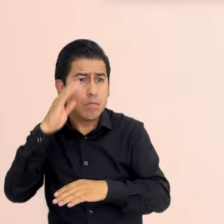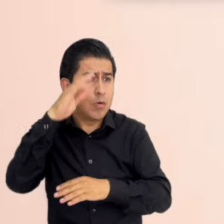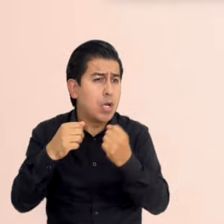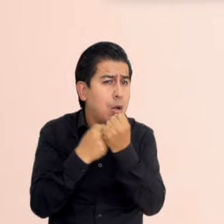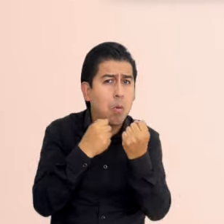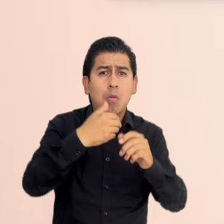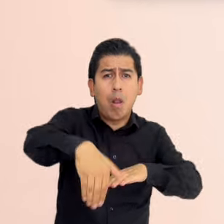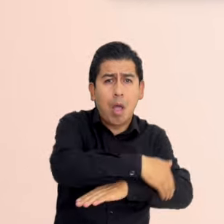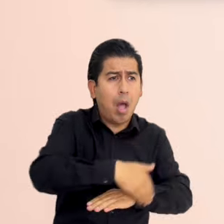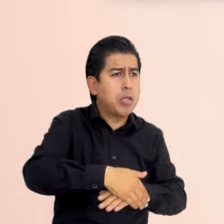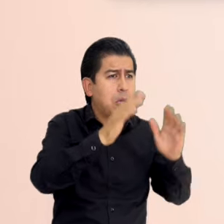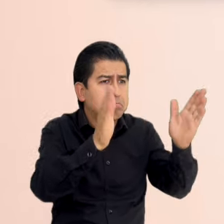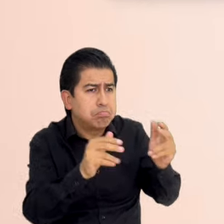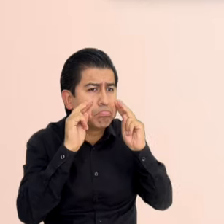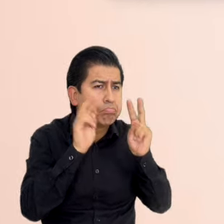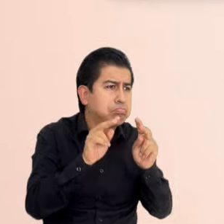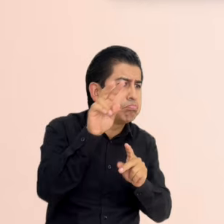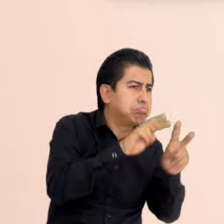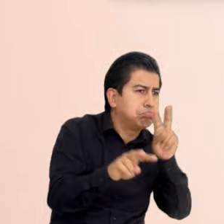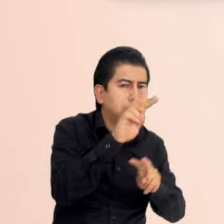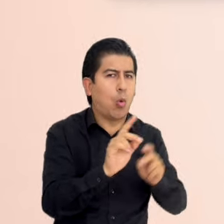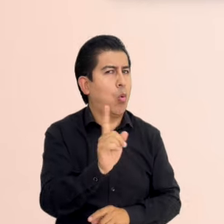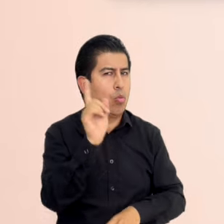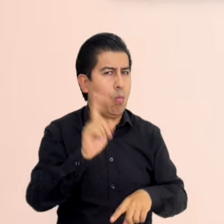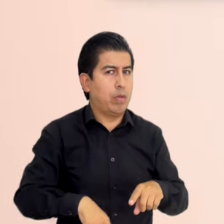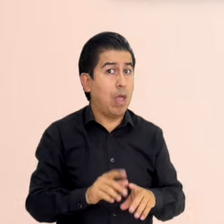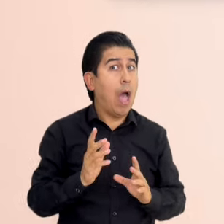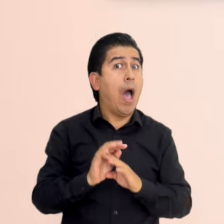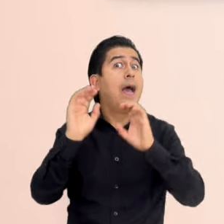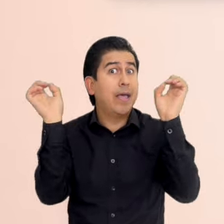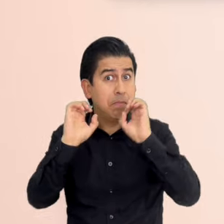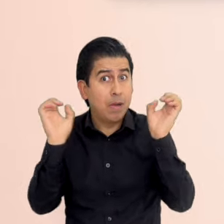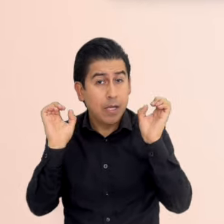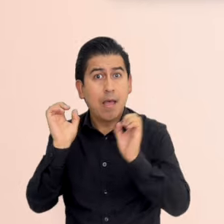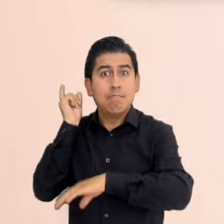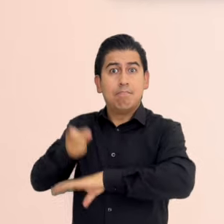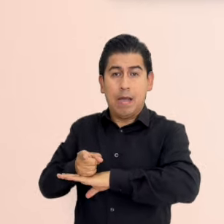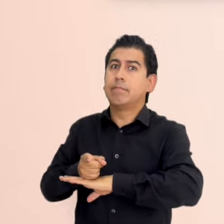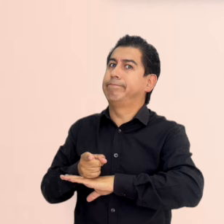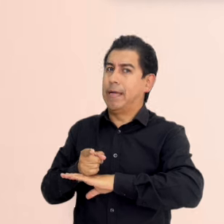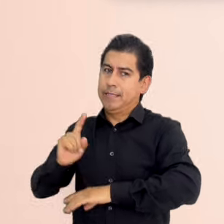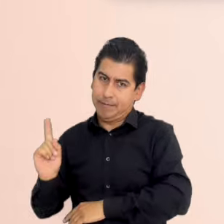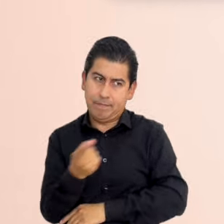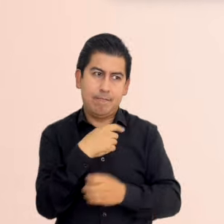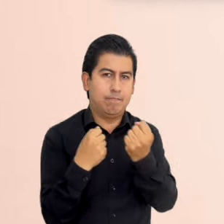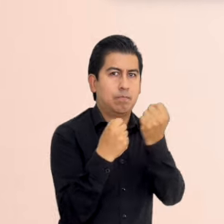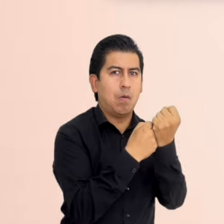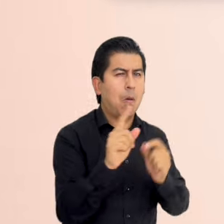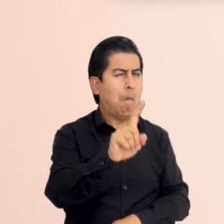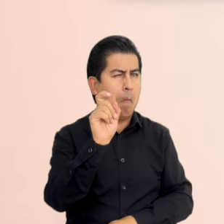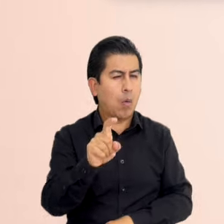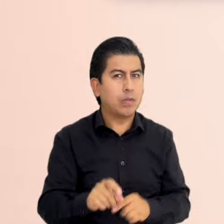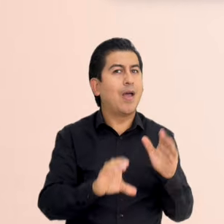no pueden apoyar a la Policía Nacional en la protección interna y mantenimiento del orden público, a menos que exista una declaratoria de estado de